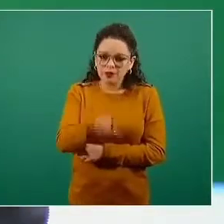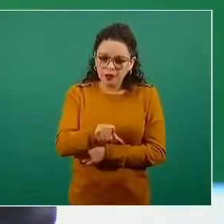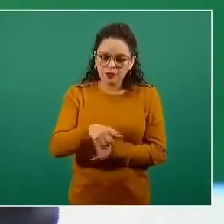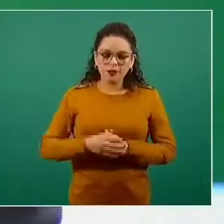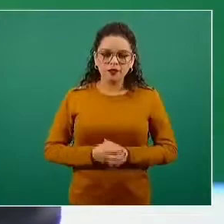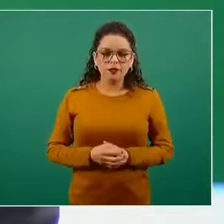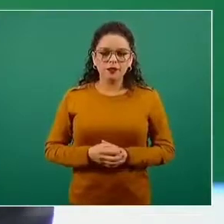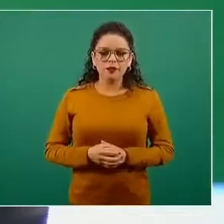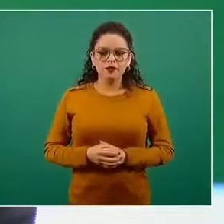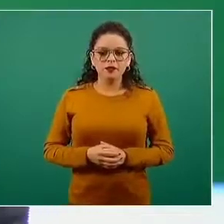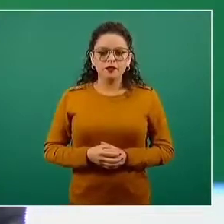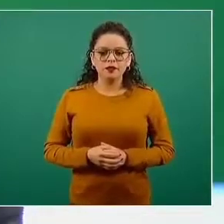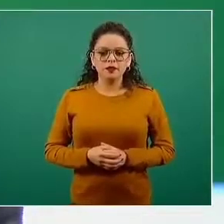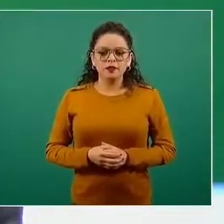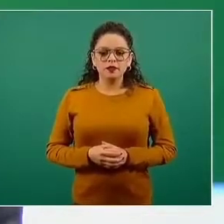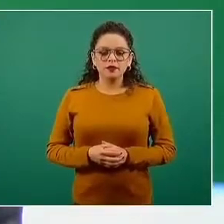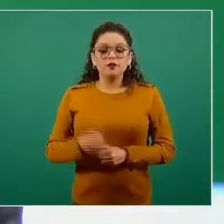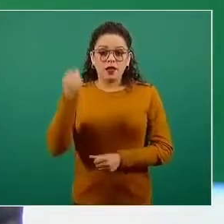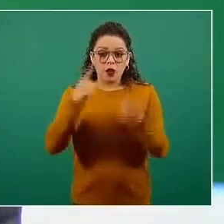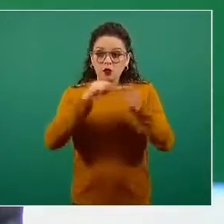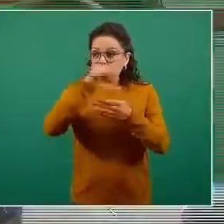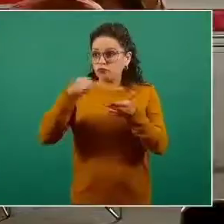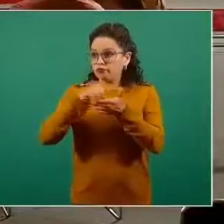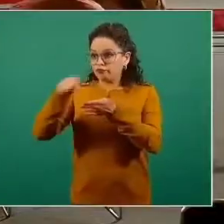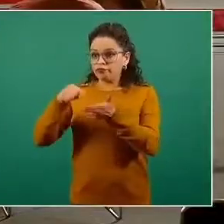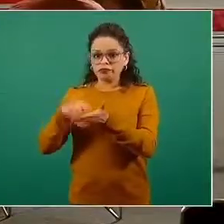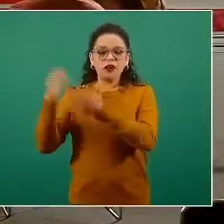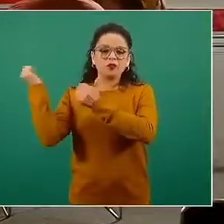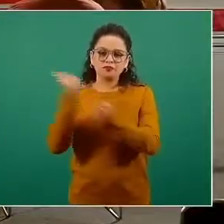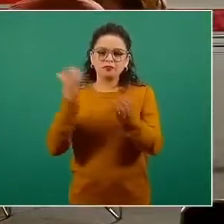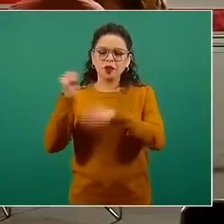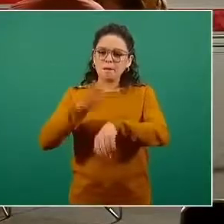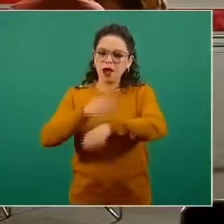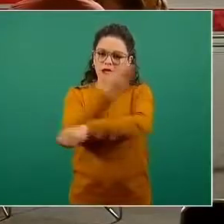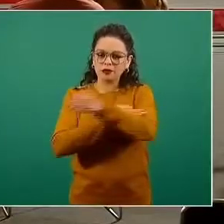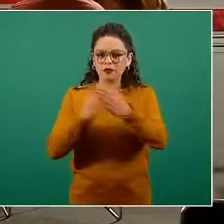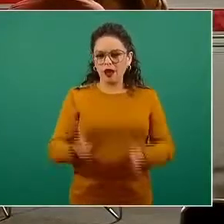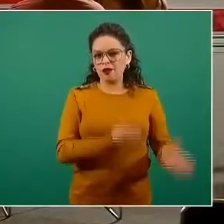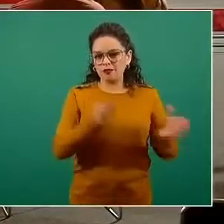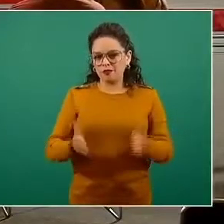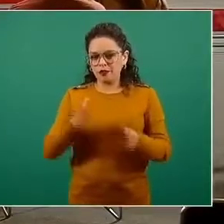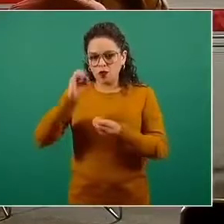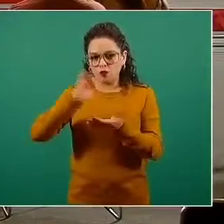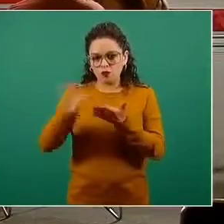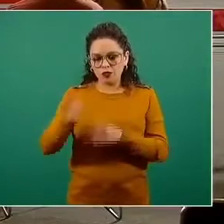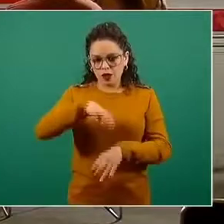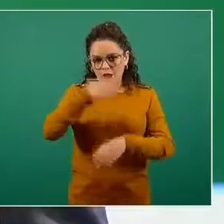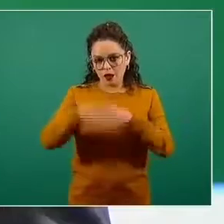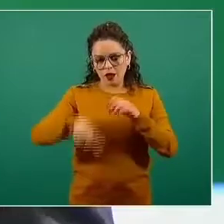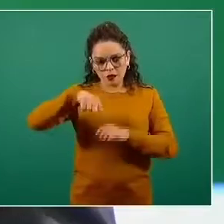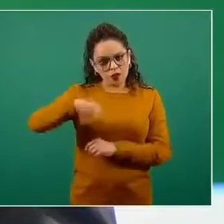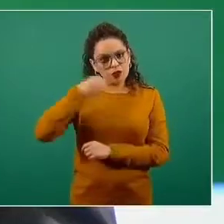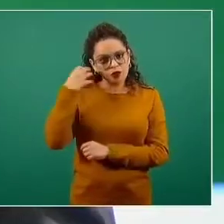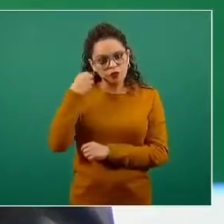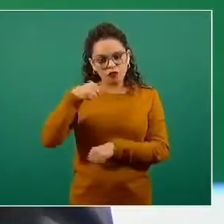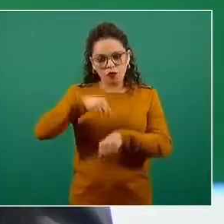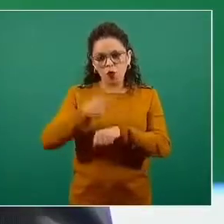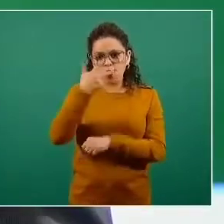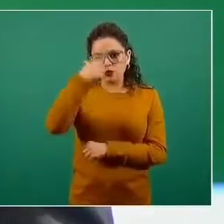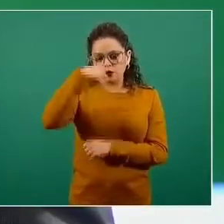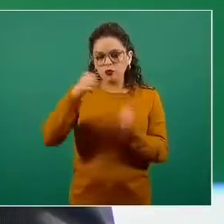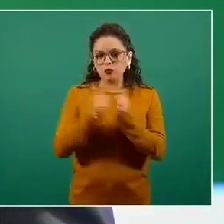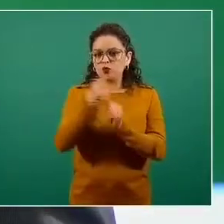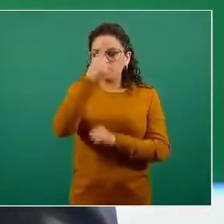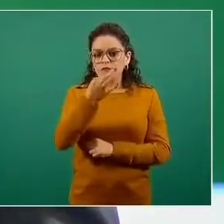ha llegado con retraso a algunas localidades. Muchas gracias. Aquí termina la conferencia de prensa, son las 20 horas con un